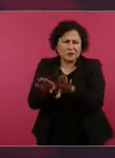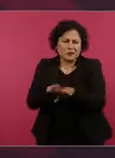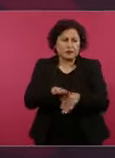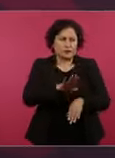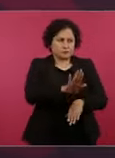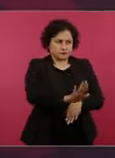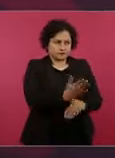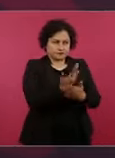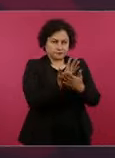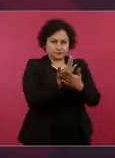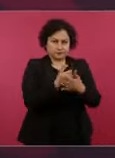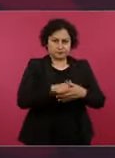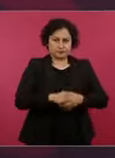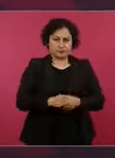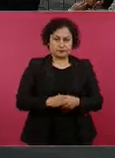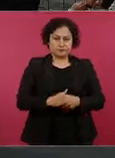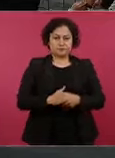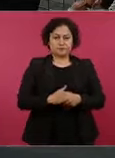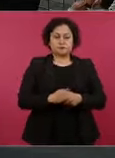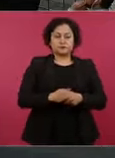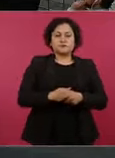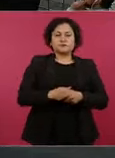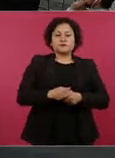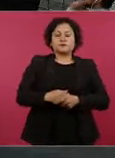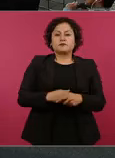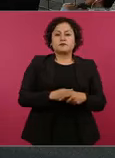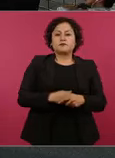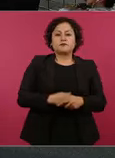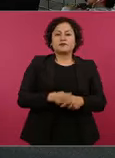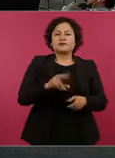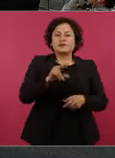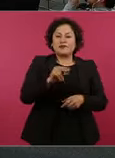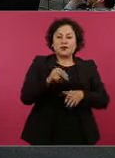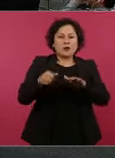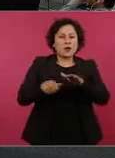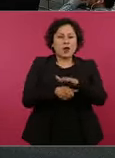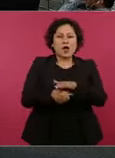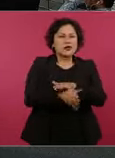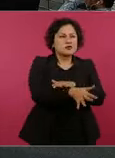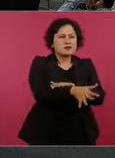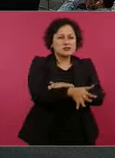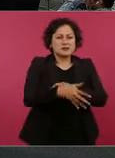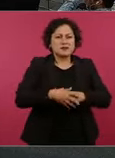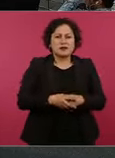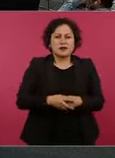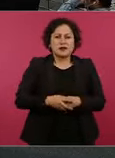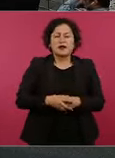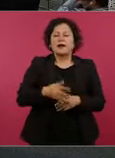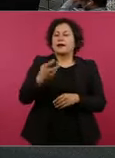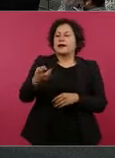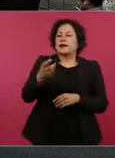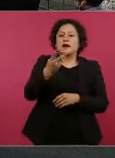permíteme. No, los de Ayotzinapa, que se meten. El PRO.